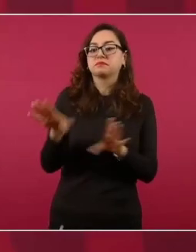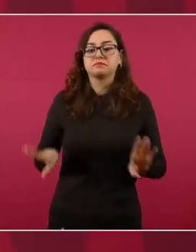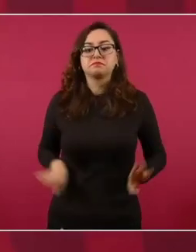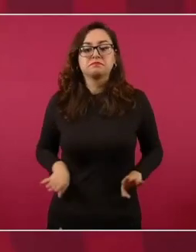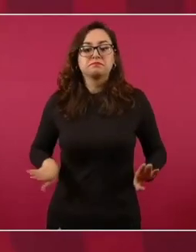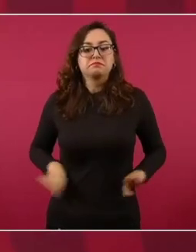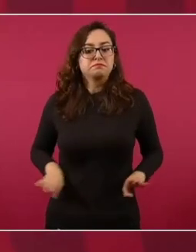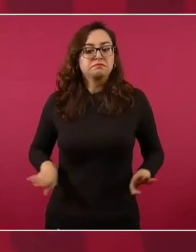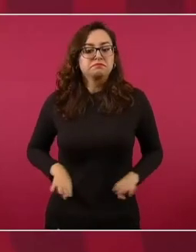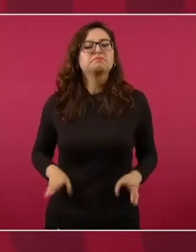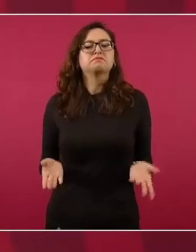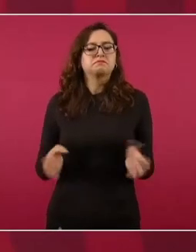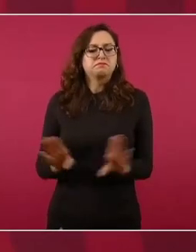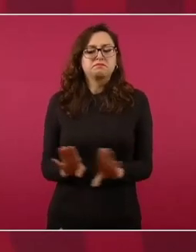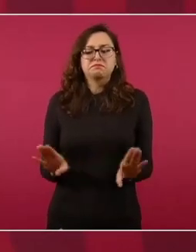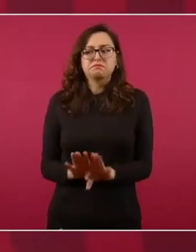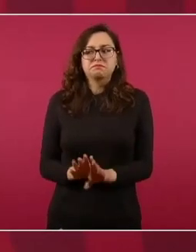Por ejemplo,